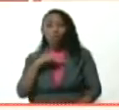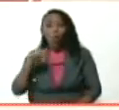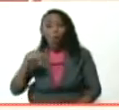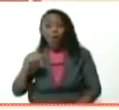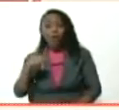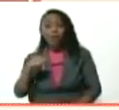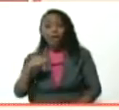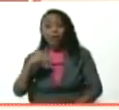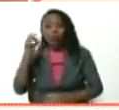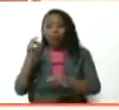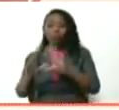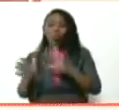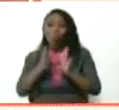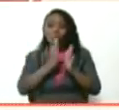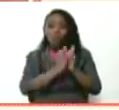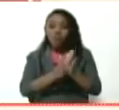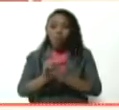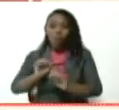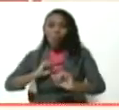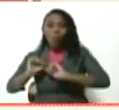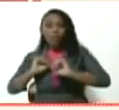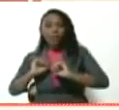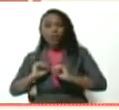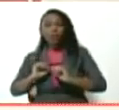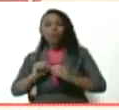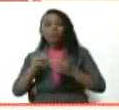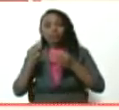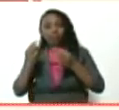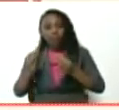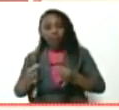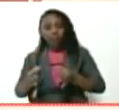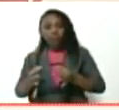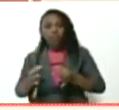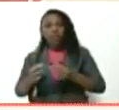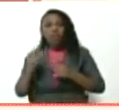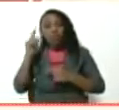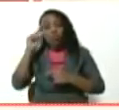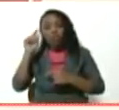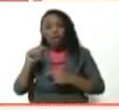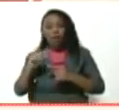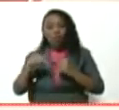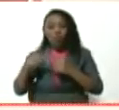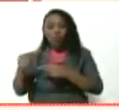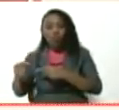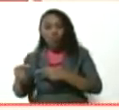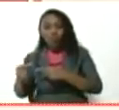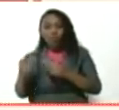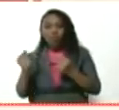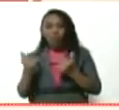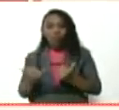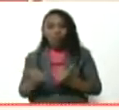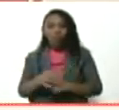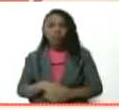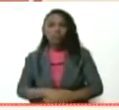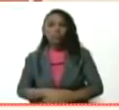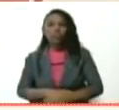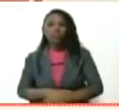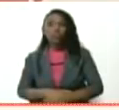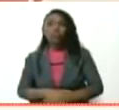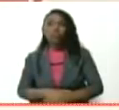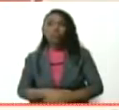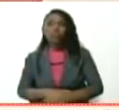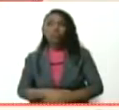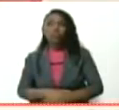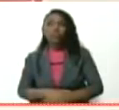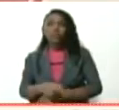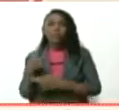posibilidad de movilizaciones organizadas, pero de un día para otro, de un instante para otro. Con